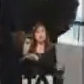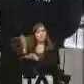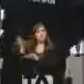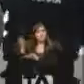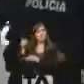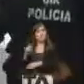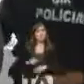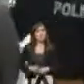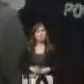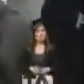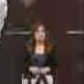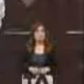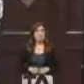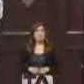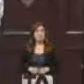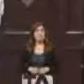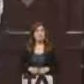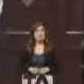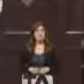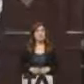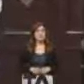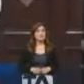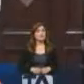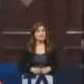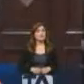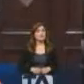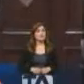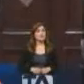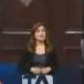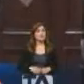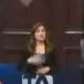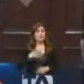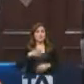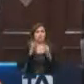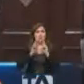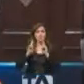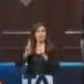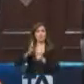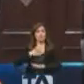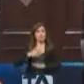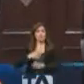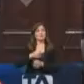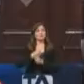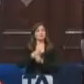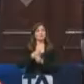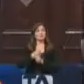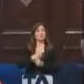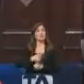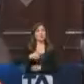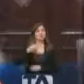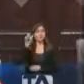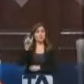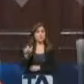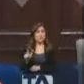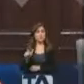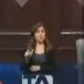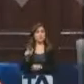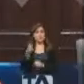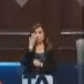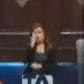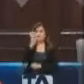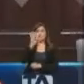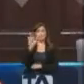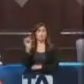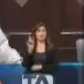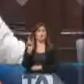Ricardo Rivera, nos dijo: yo respondo por mis actos y no por los actos de terceros. ¿Con qué